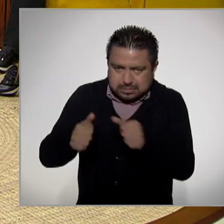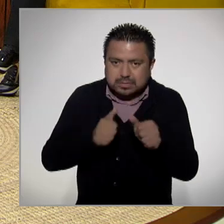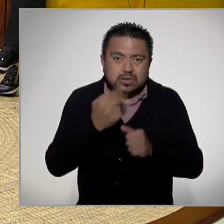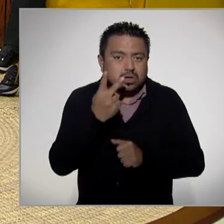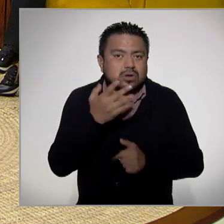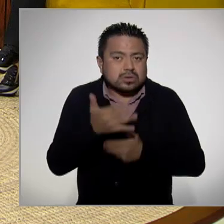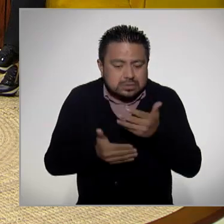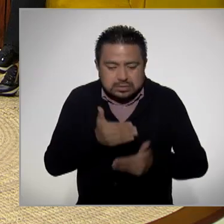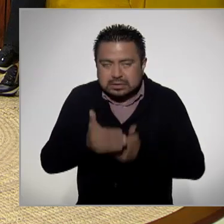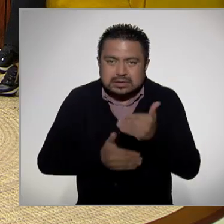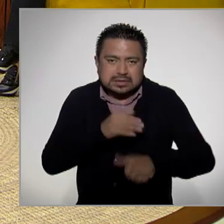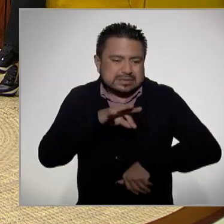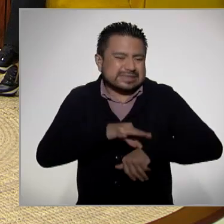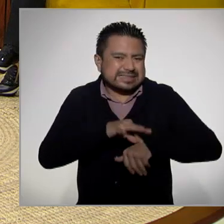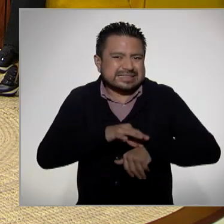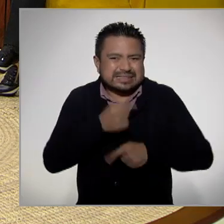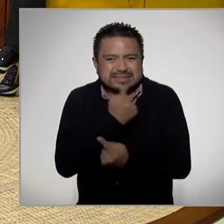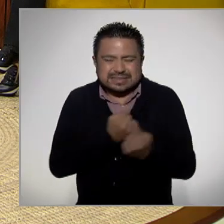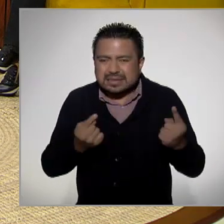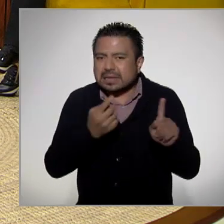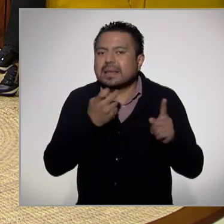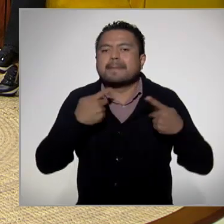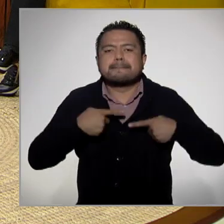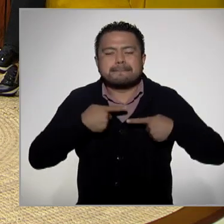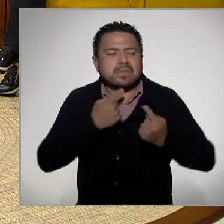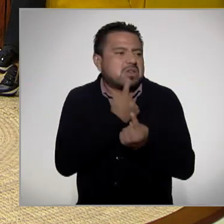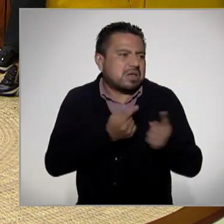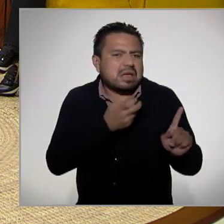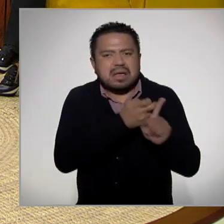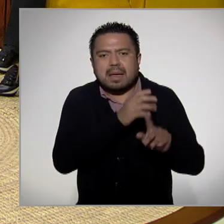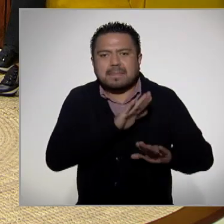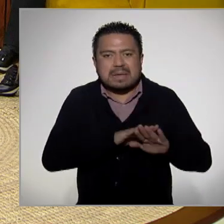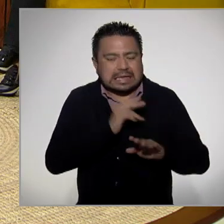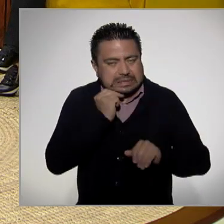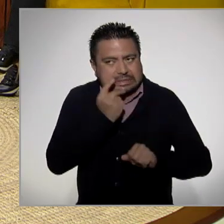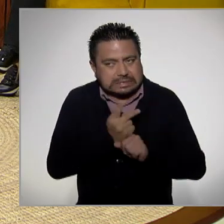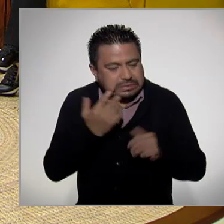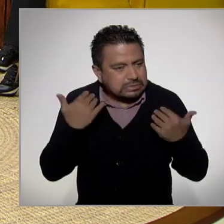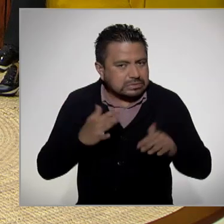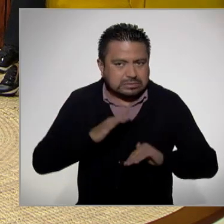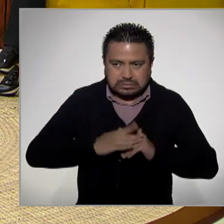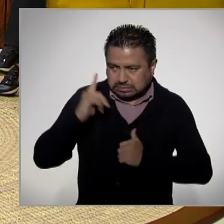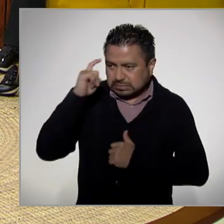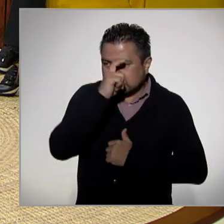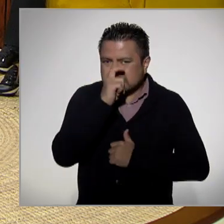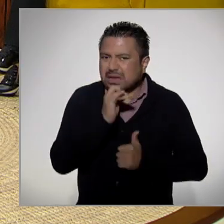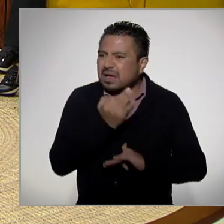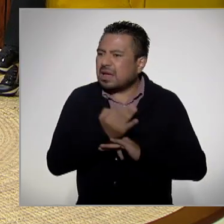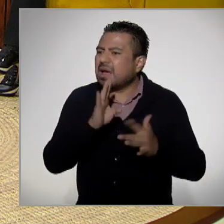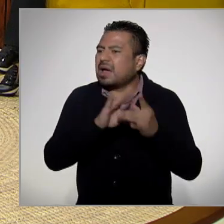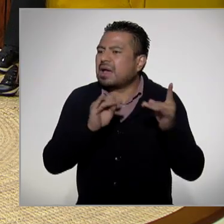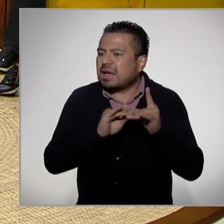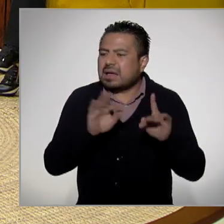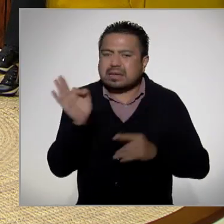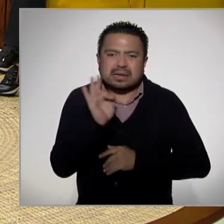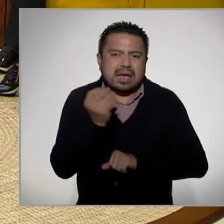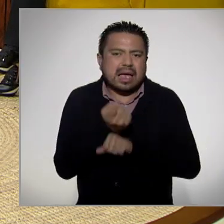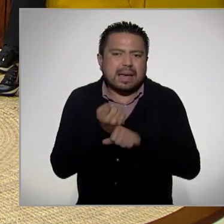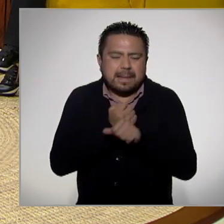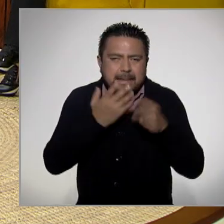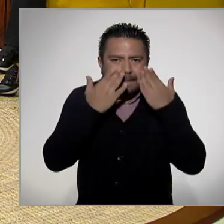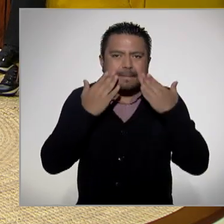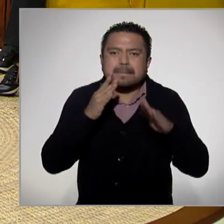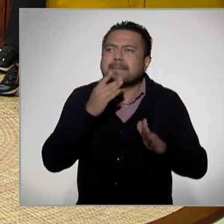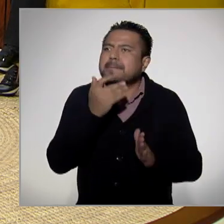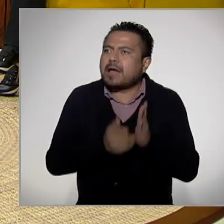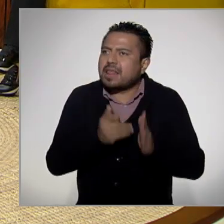etapas en pediatría en la que el individuo o el niño es más vulnerable que ya lo hemos comentado a padecer anemia por deficiencia de